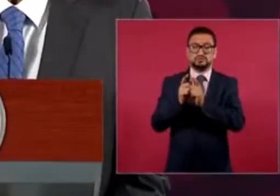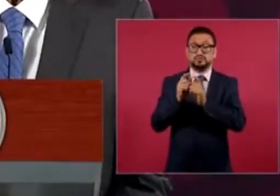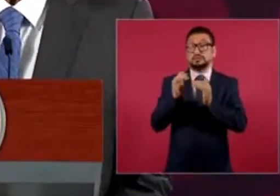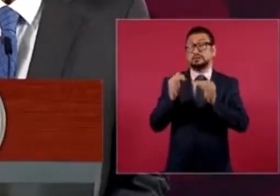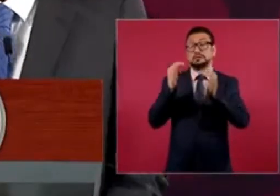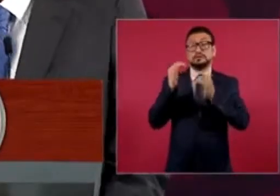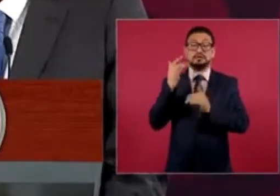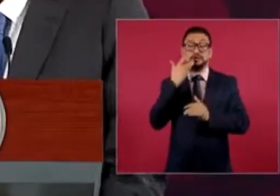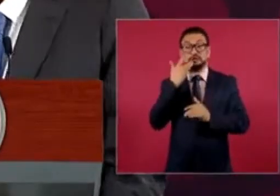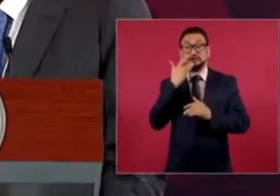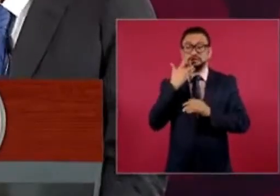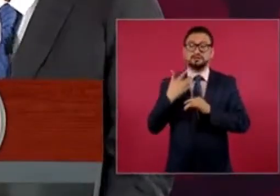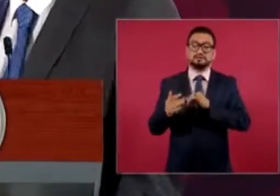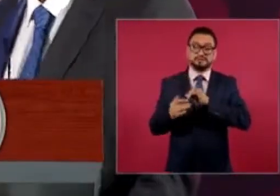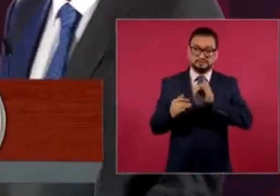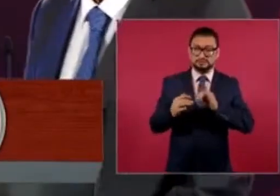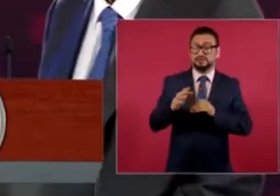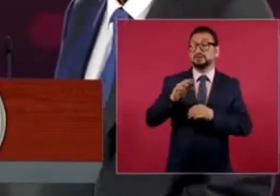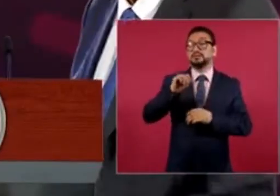conservadora,